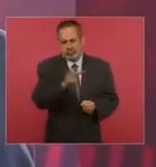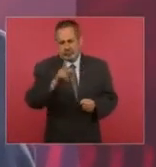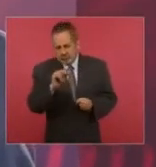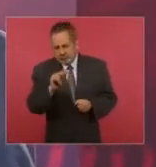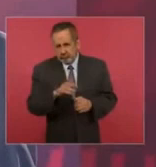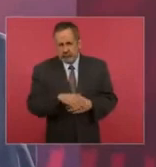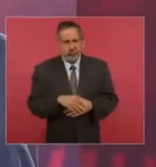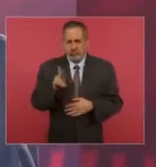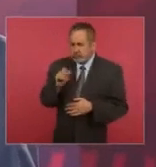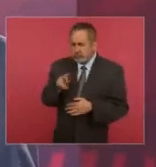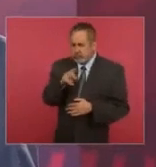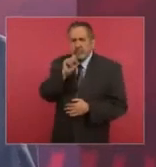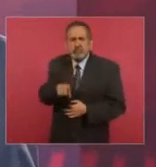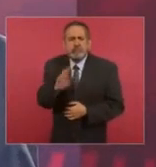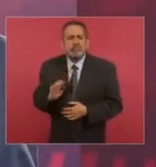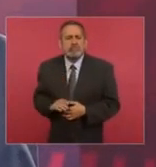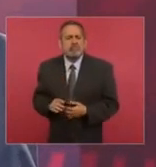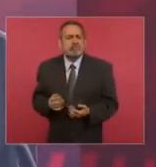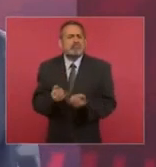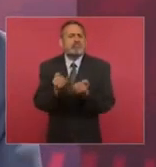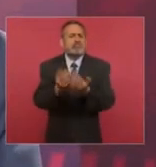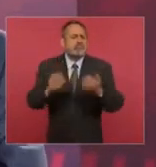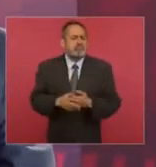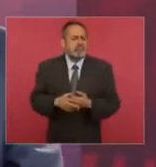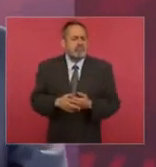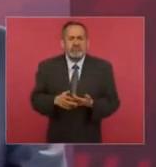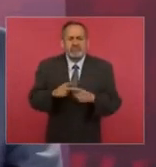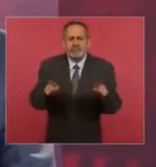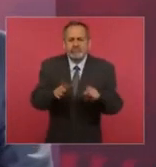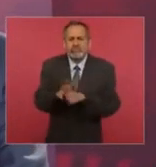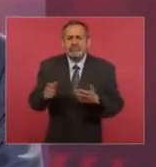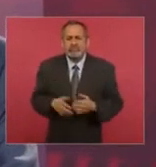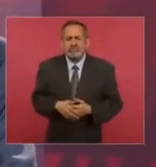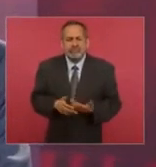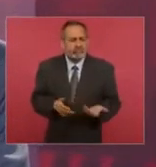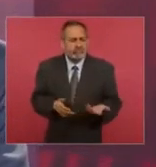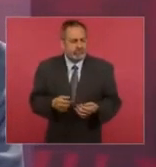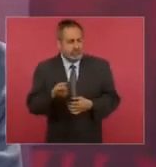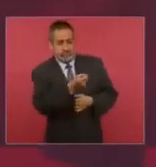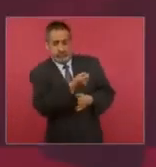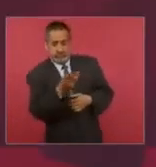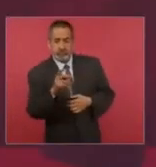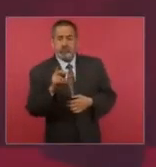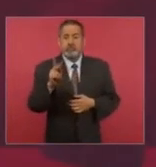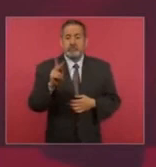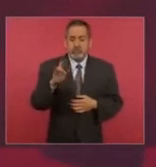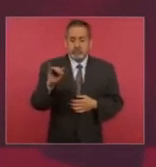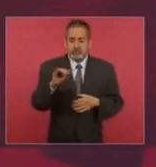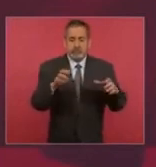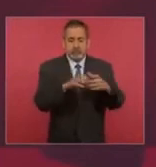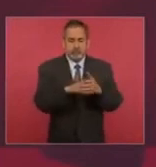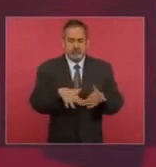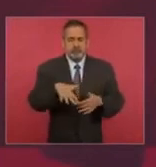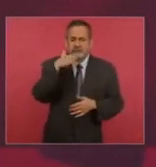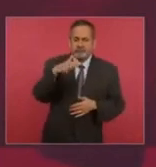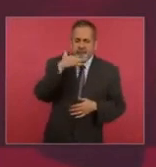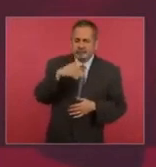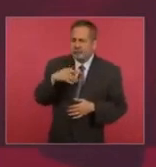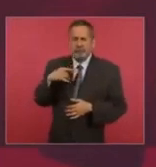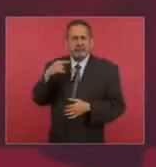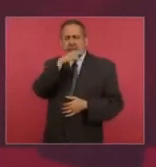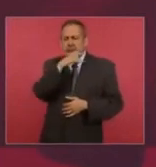pero los panistas también la diferencia es que algunos priistas son corruptos